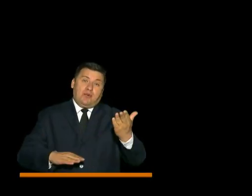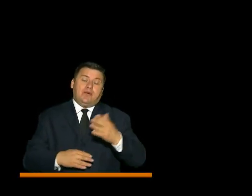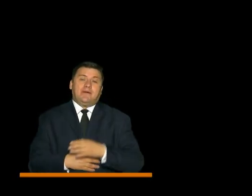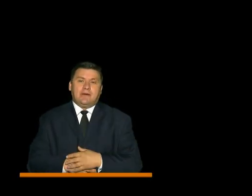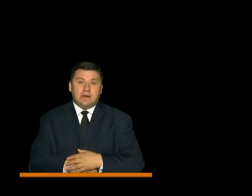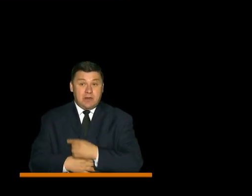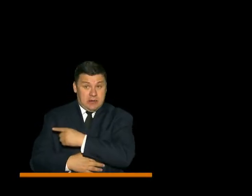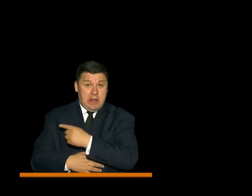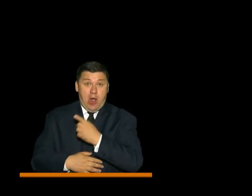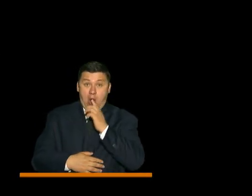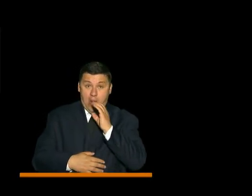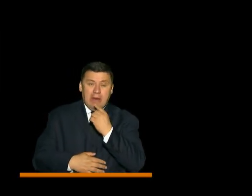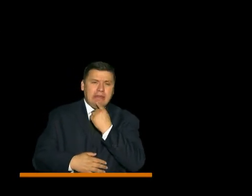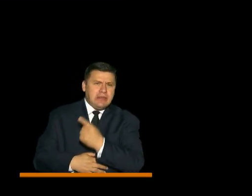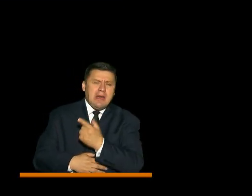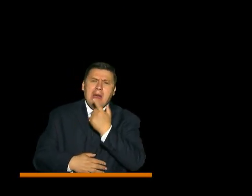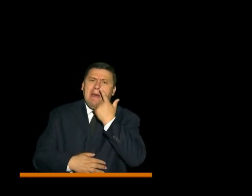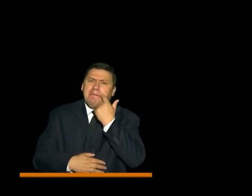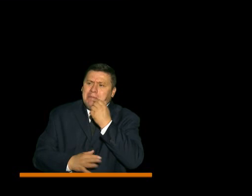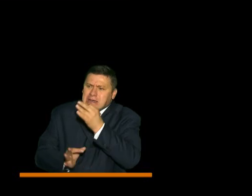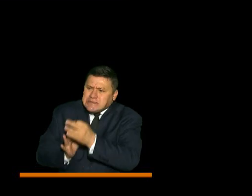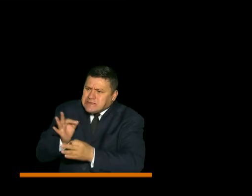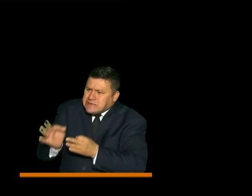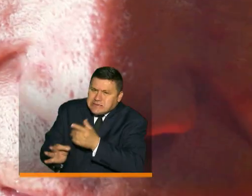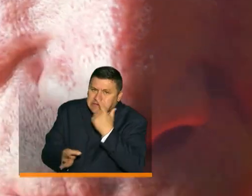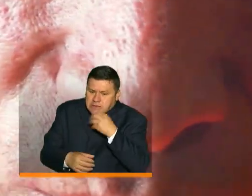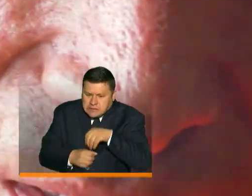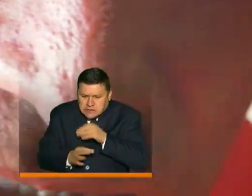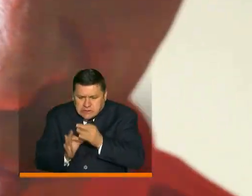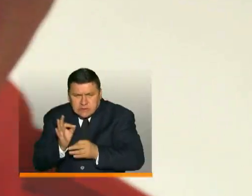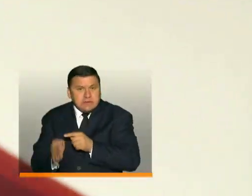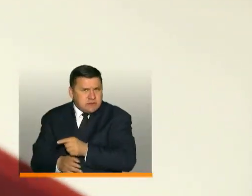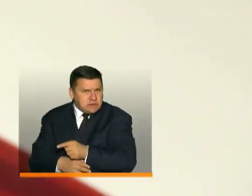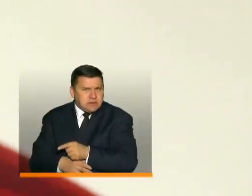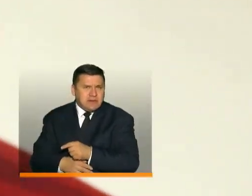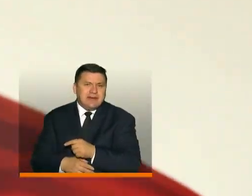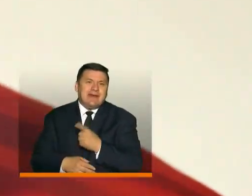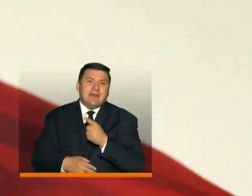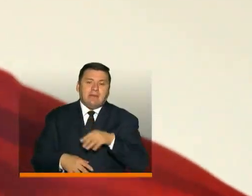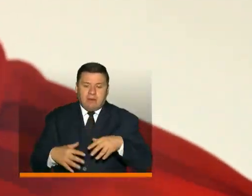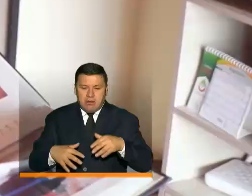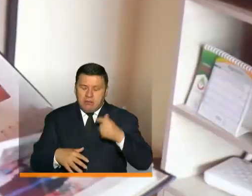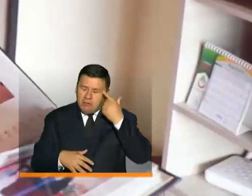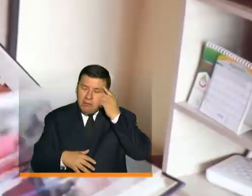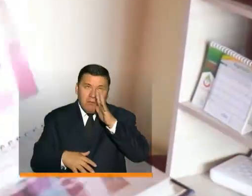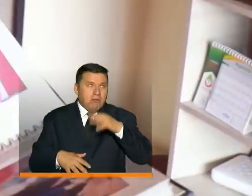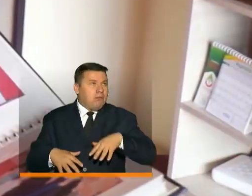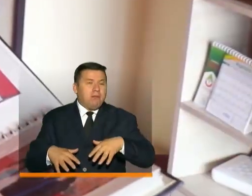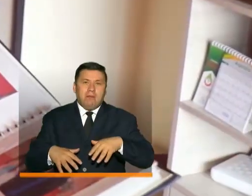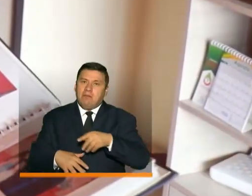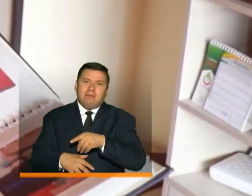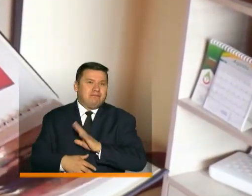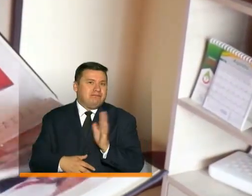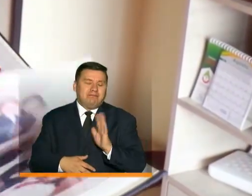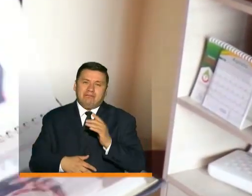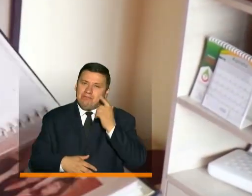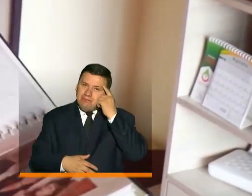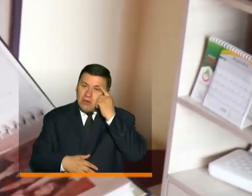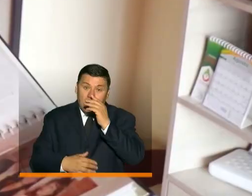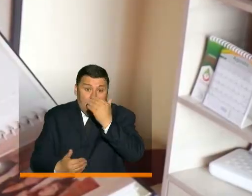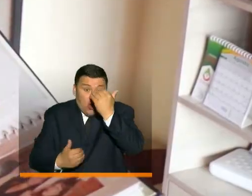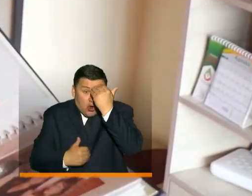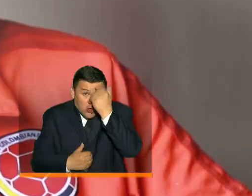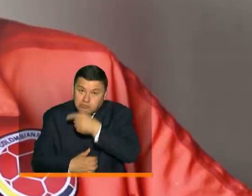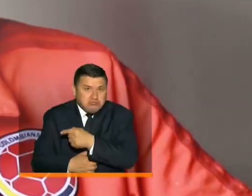Manuel indica que su padre tenía los cuidados necesarios. Tenía también Alzheimer, entonces él no estaba 100%